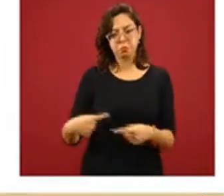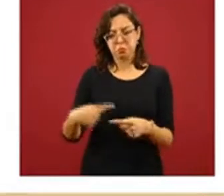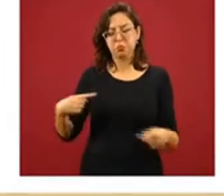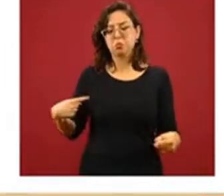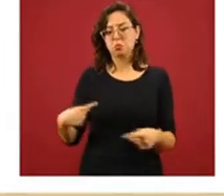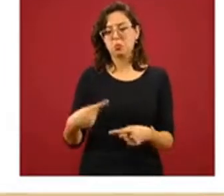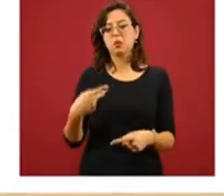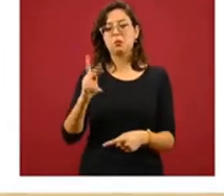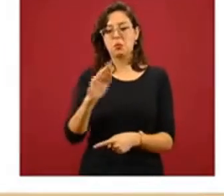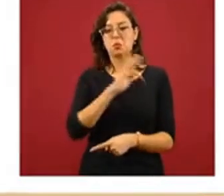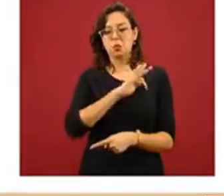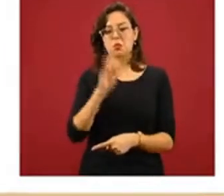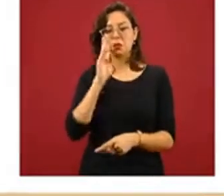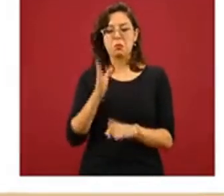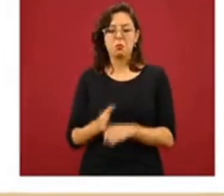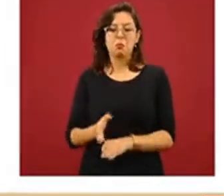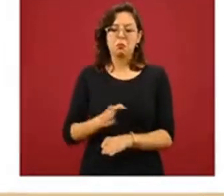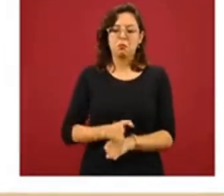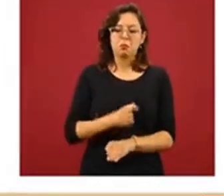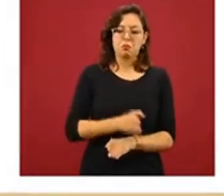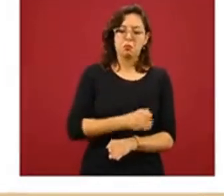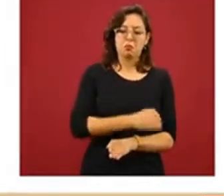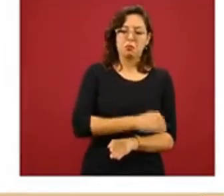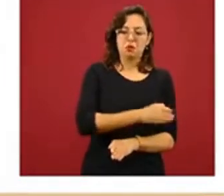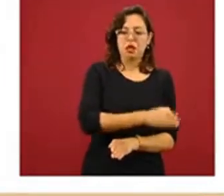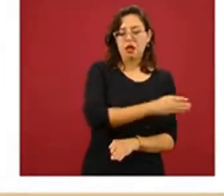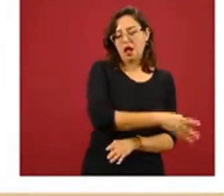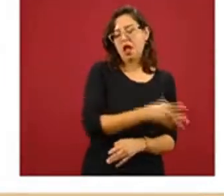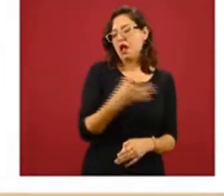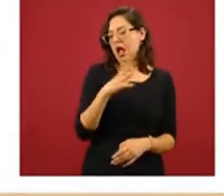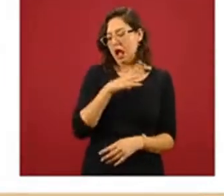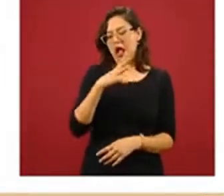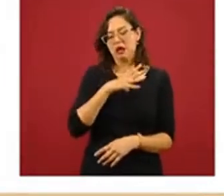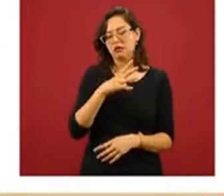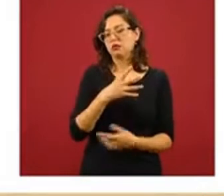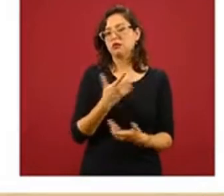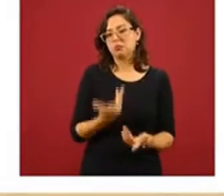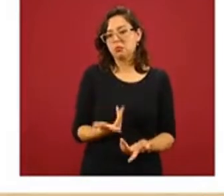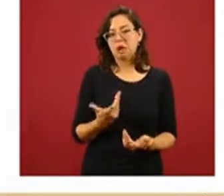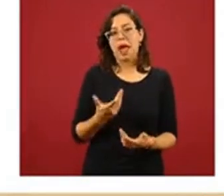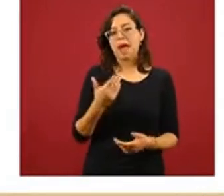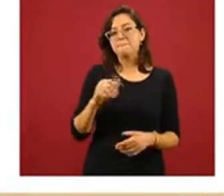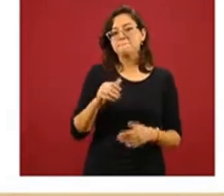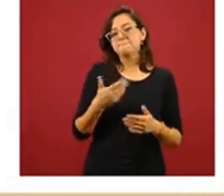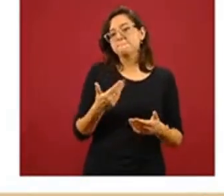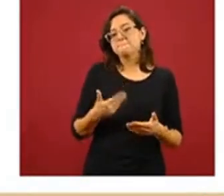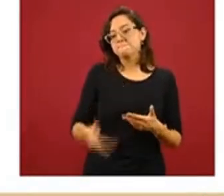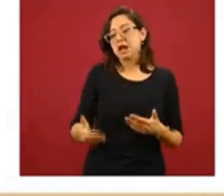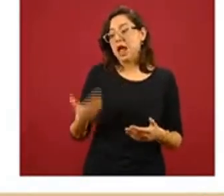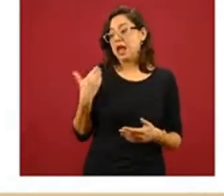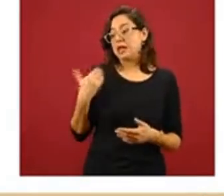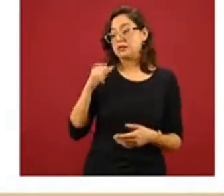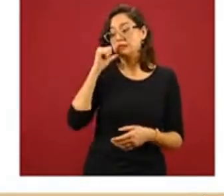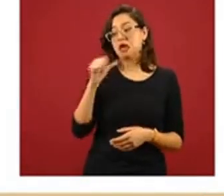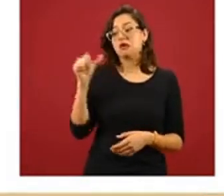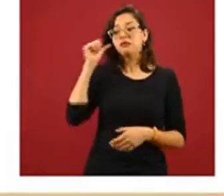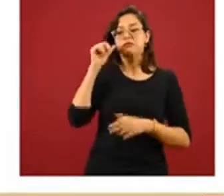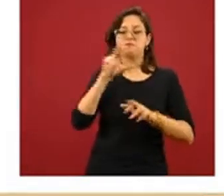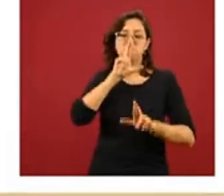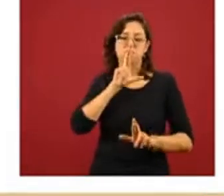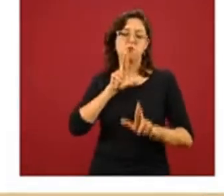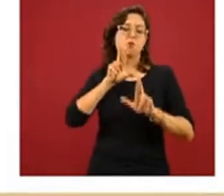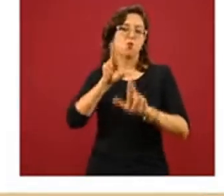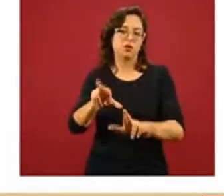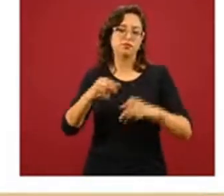en el tiempo podemos encontrar varias de las que se confirmaron con un resultado o se notificaron, se cargaron a la